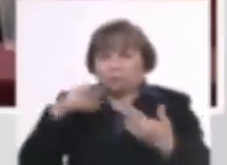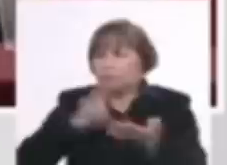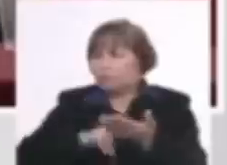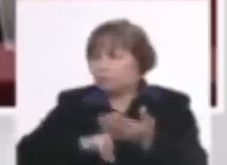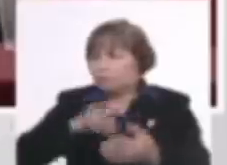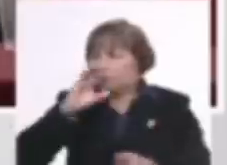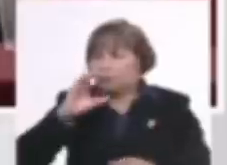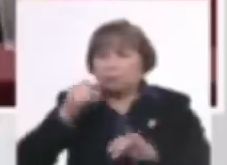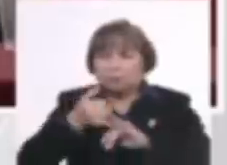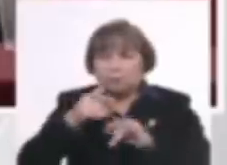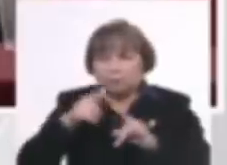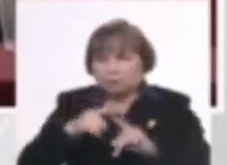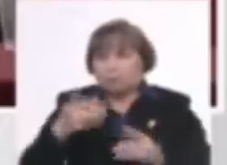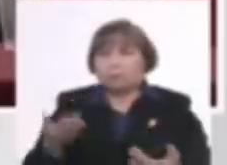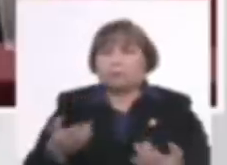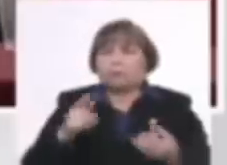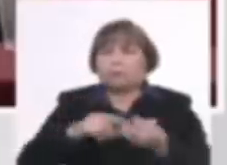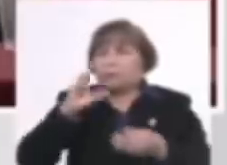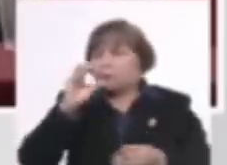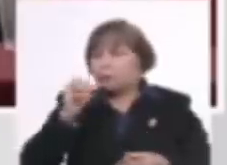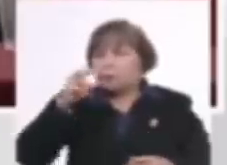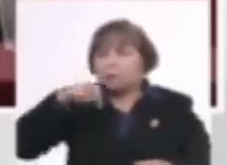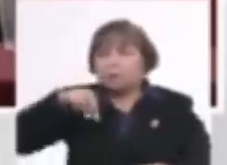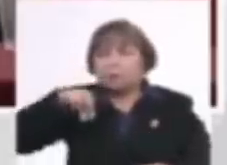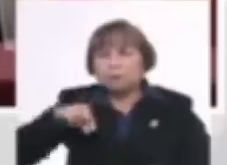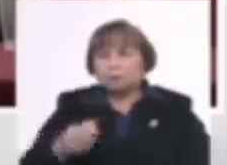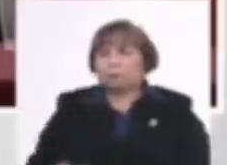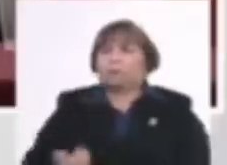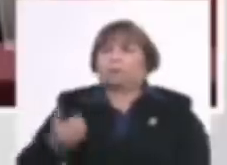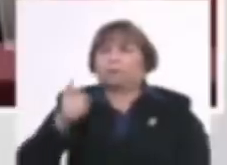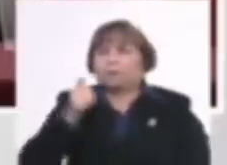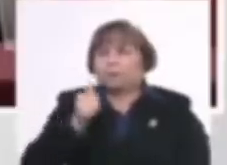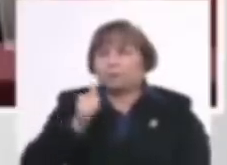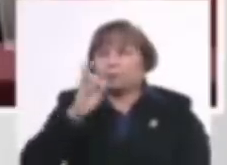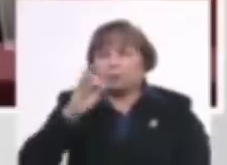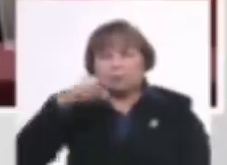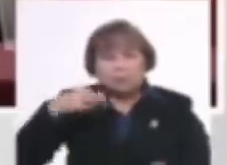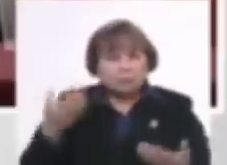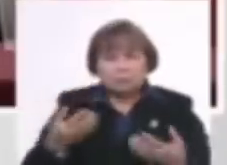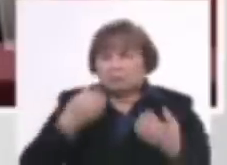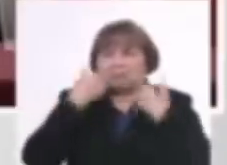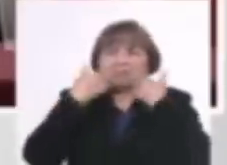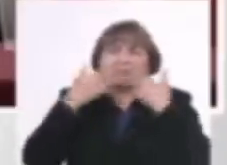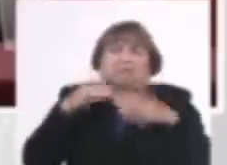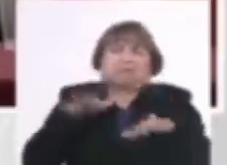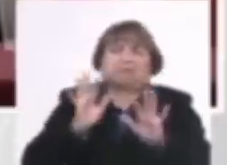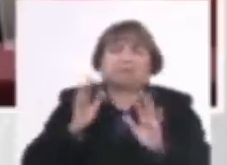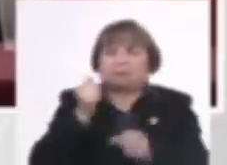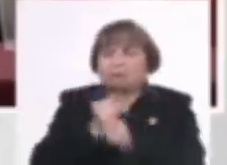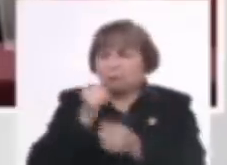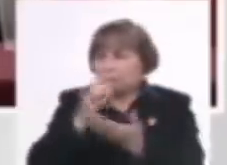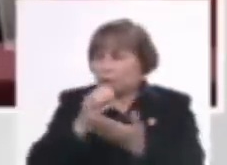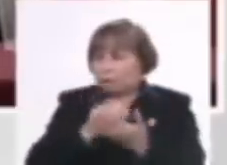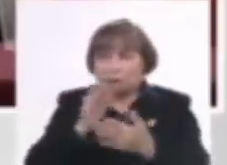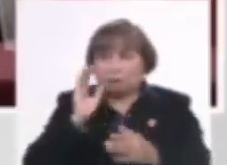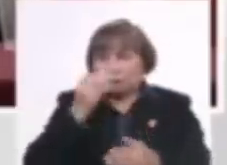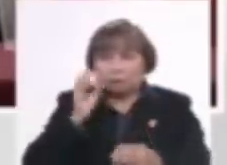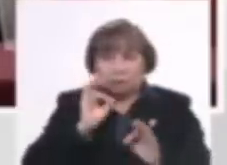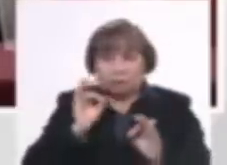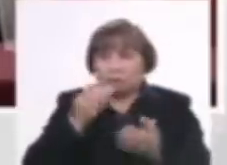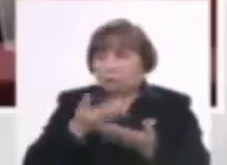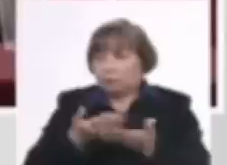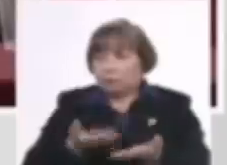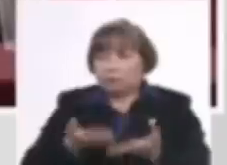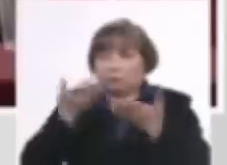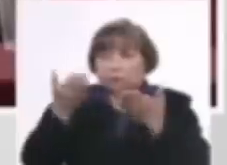tiene CTS, no tiene ONP, AFP, porque a esta empresa no le interesó realmente hacer un contrato como se debía. A ella no le pareció incorrecto